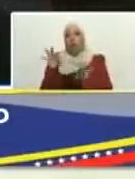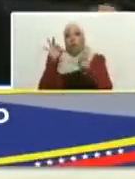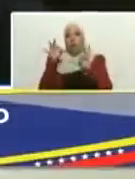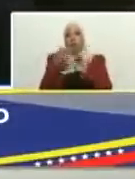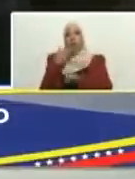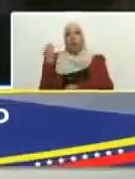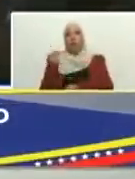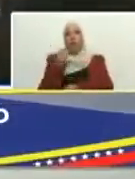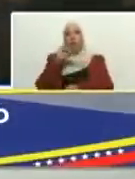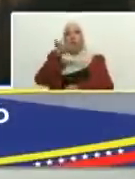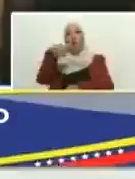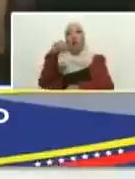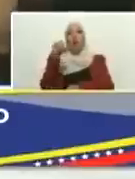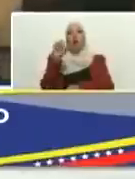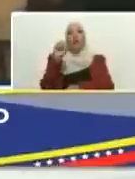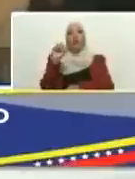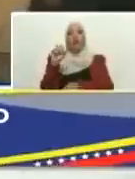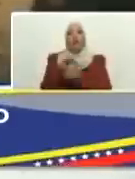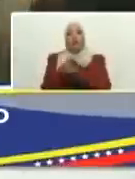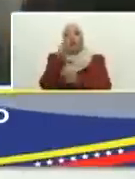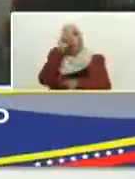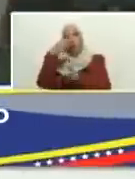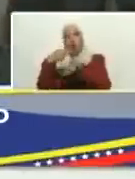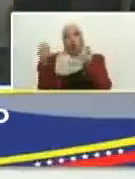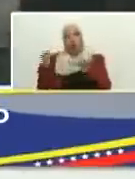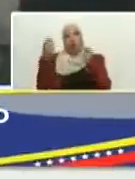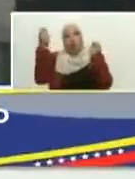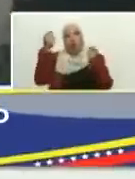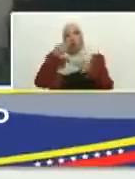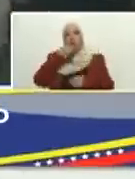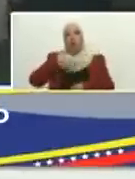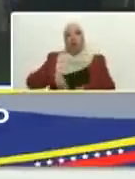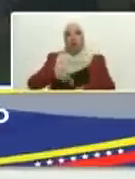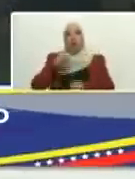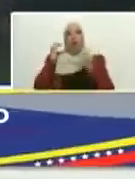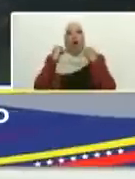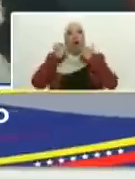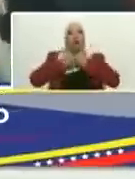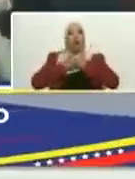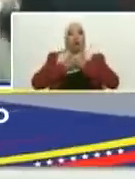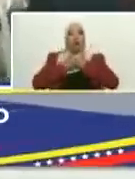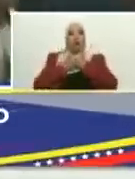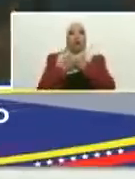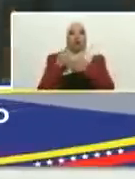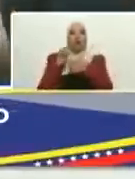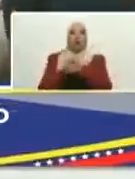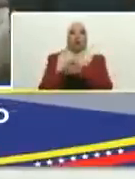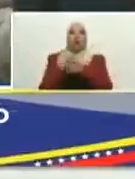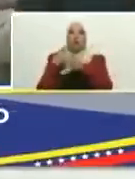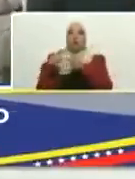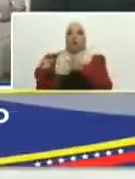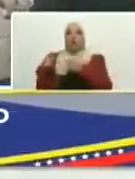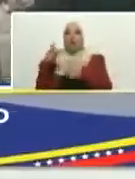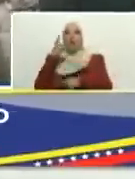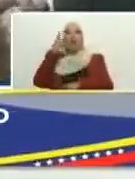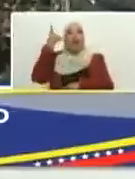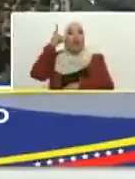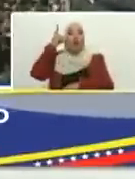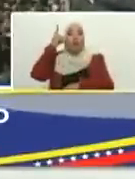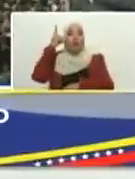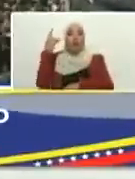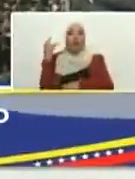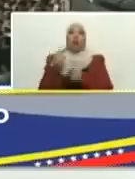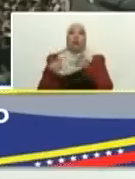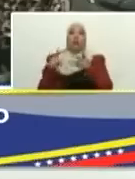José Vicente Rangel. Honor y gloria para Aristóbulo Turis. Honor y gloria para Darío Vivas. Honor y gloria